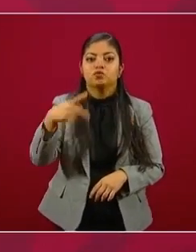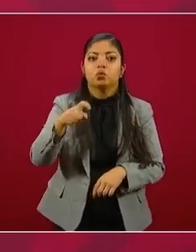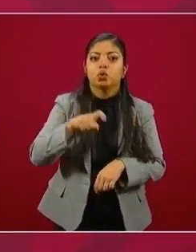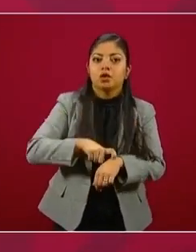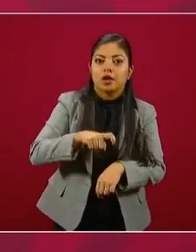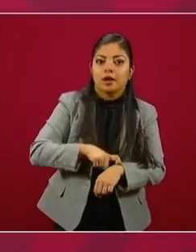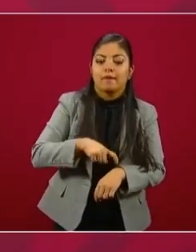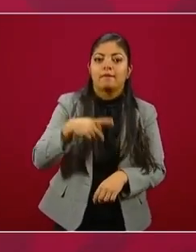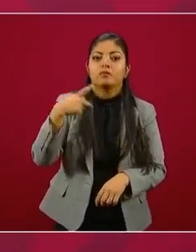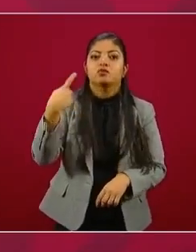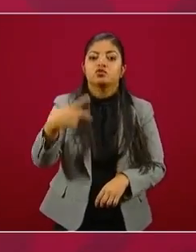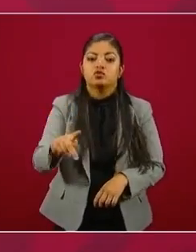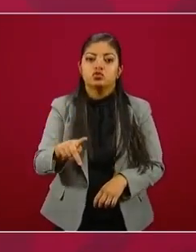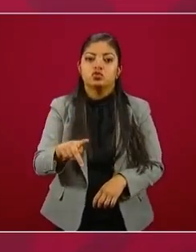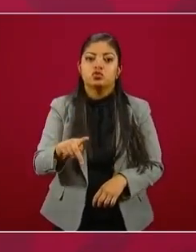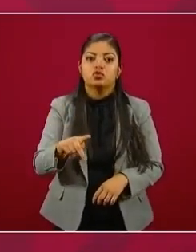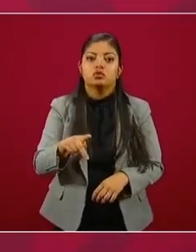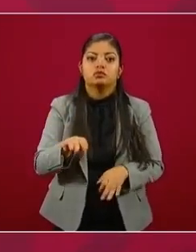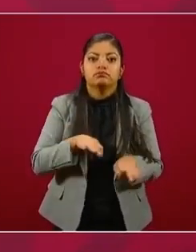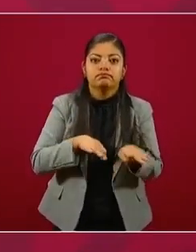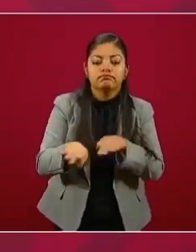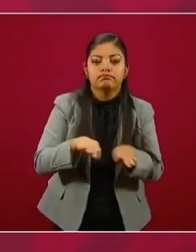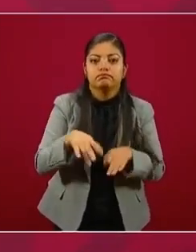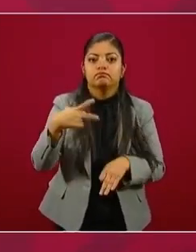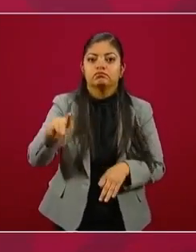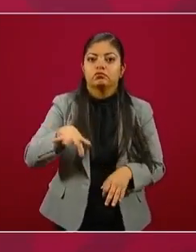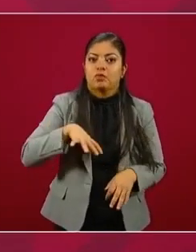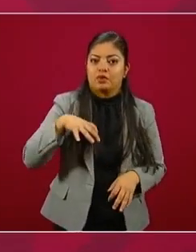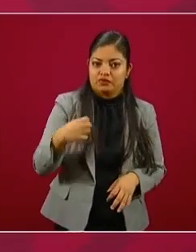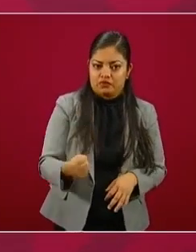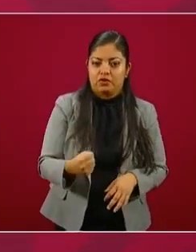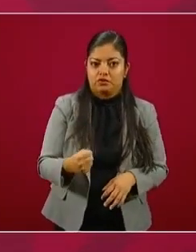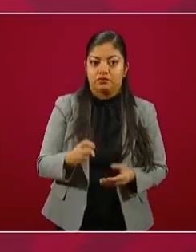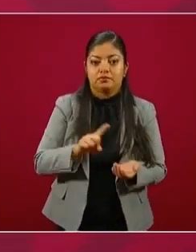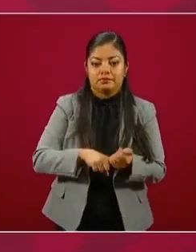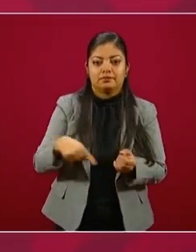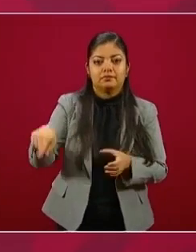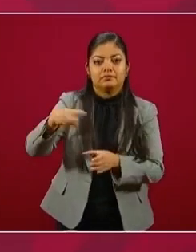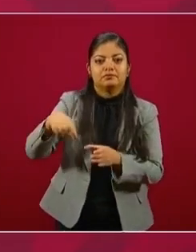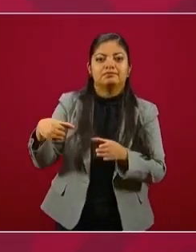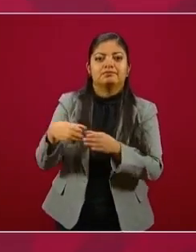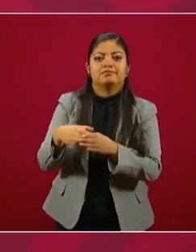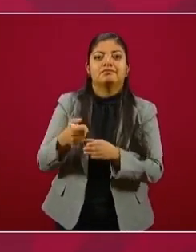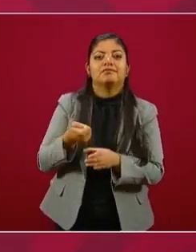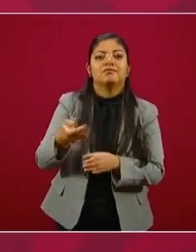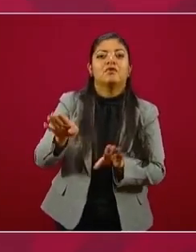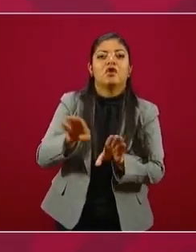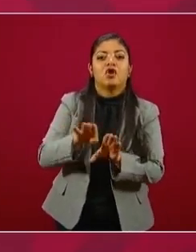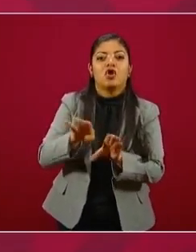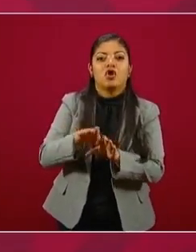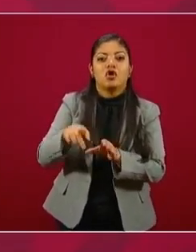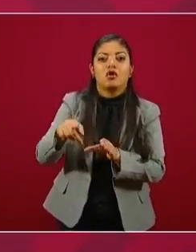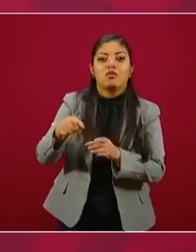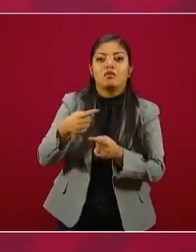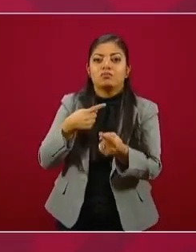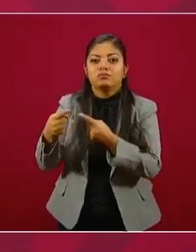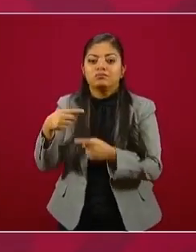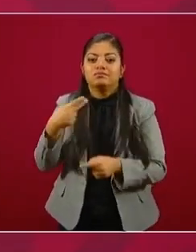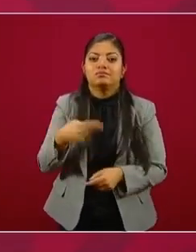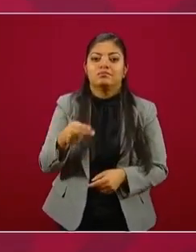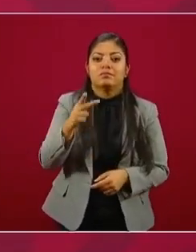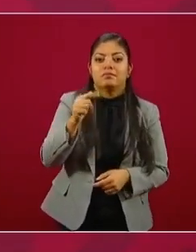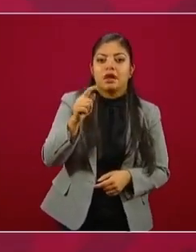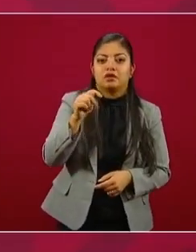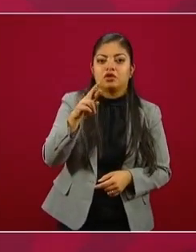cariño a la obra de la Fundación Teletón. Ellos conforman el patronato de la Fundación y es gracias a